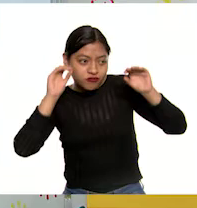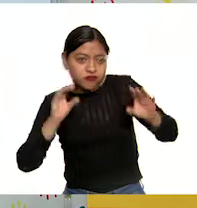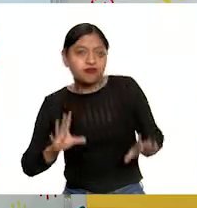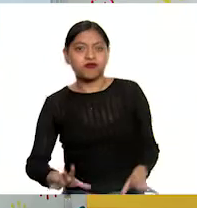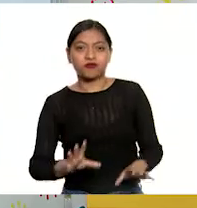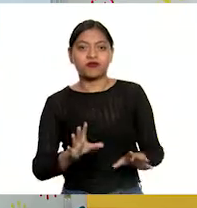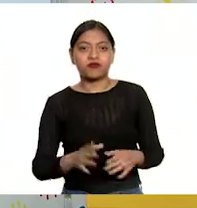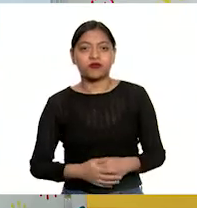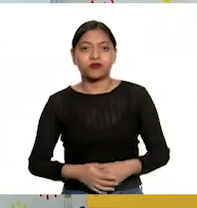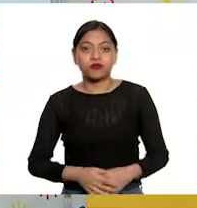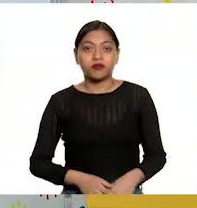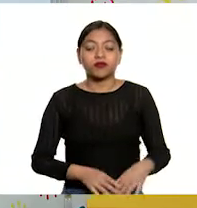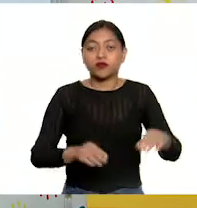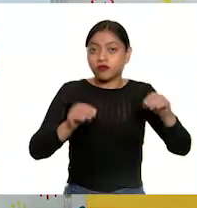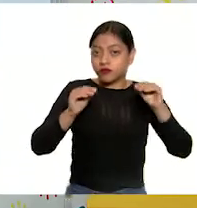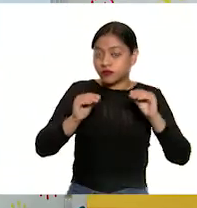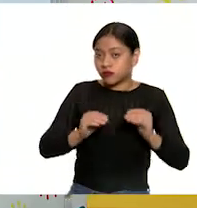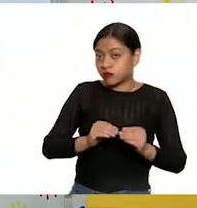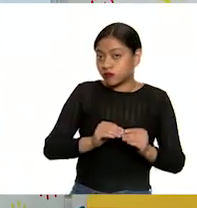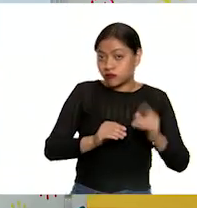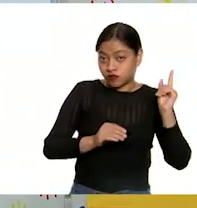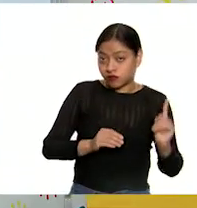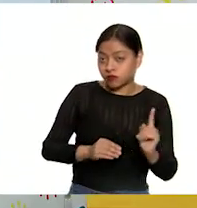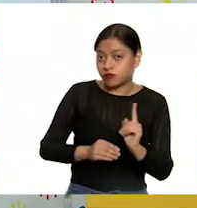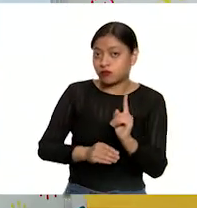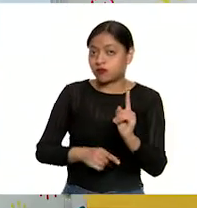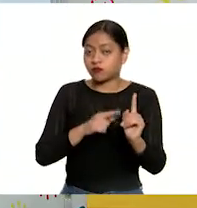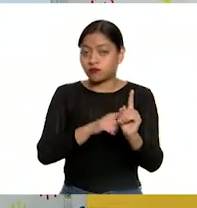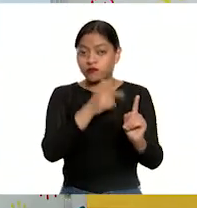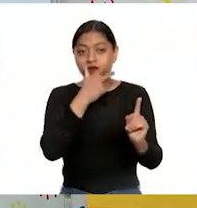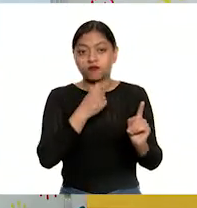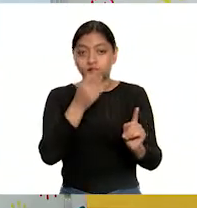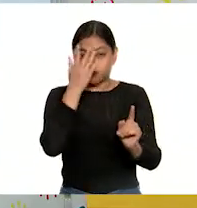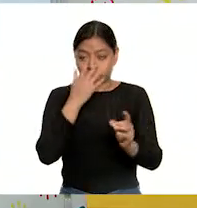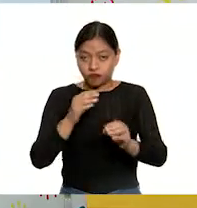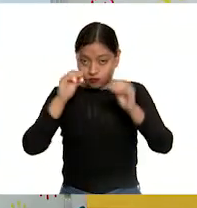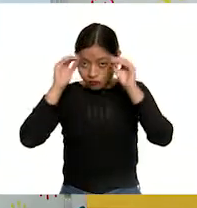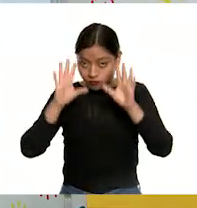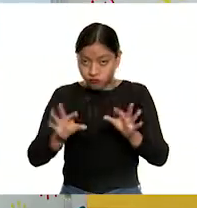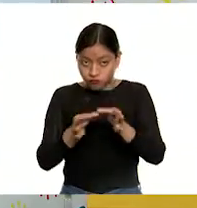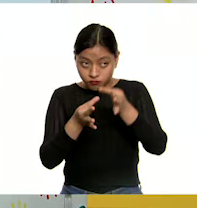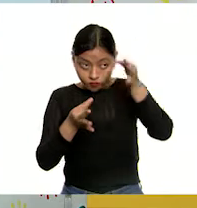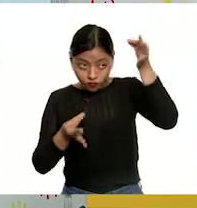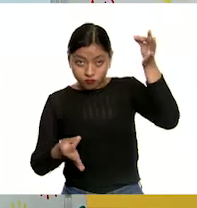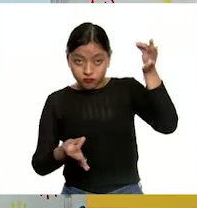Y apareció un mago Ah, ¿qué tal? que con su varita mágica...